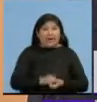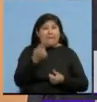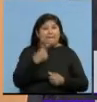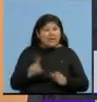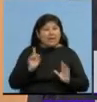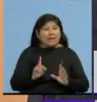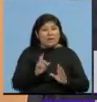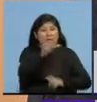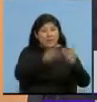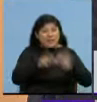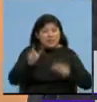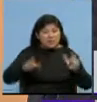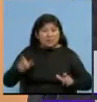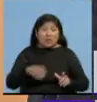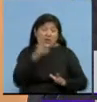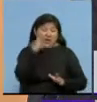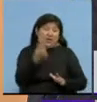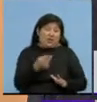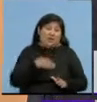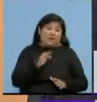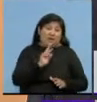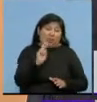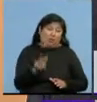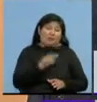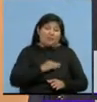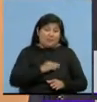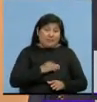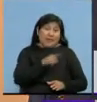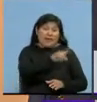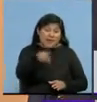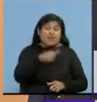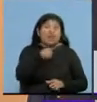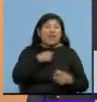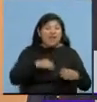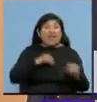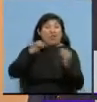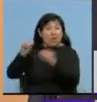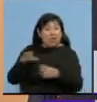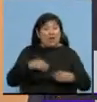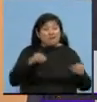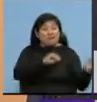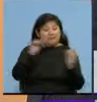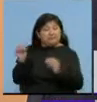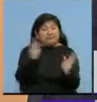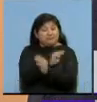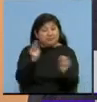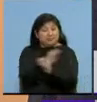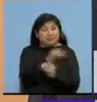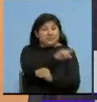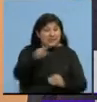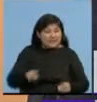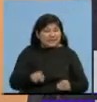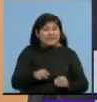Por gente que lamentablemente había muerto y estaban en condiciones de ser donantes. Nuestros números son que de esas 10 fueron